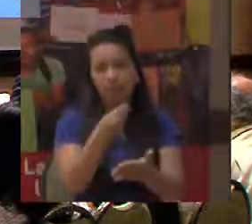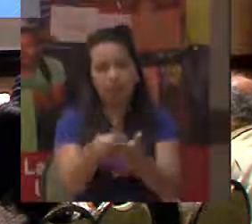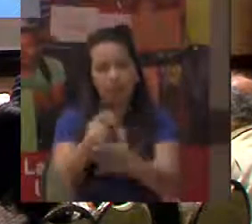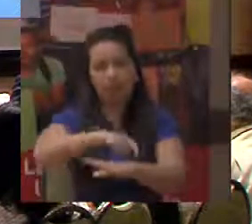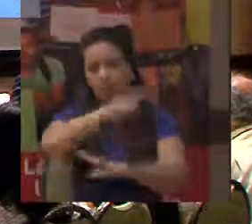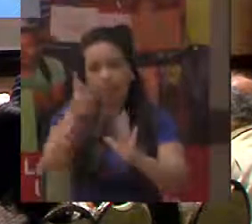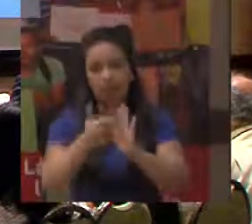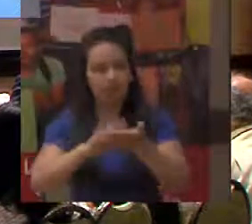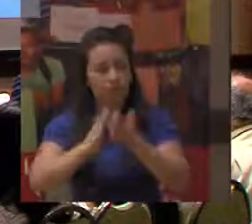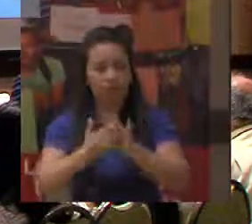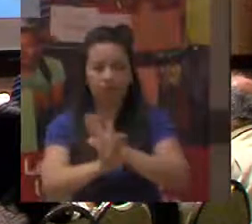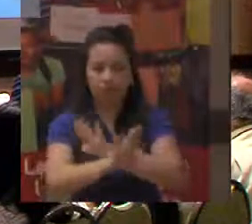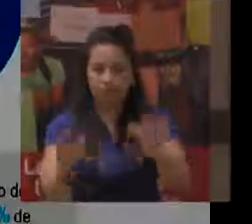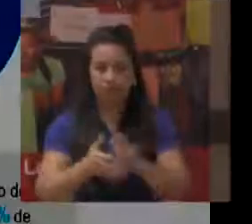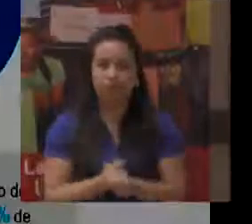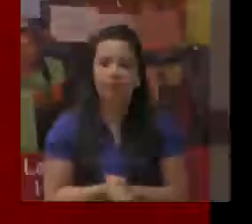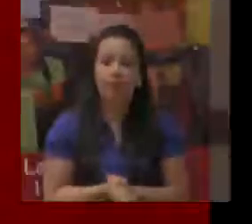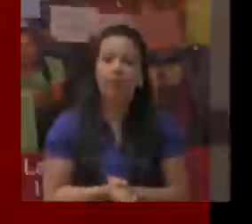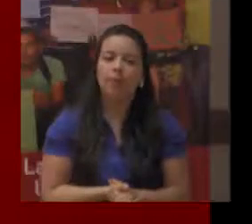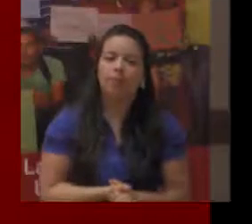Un eficiente proceso